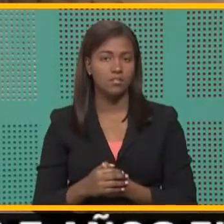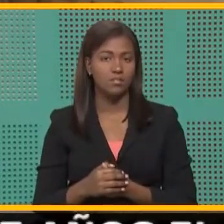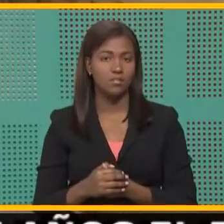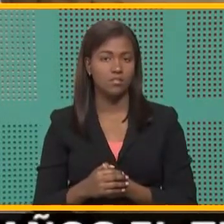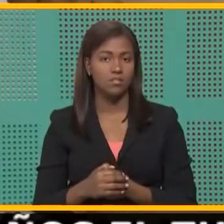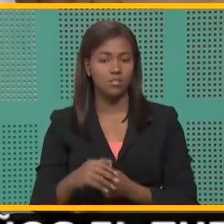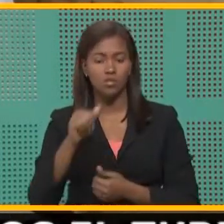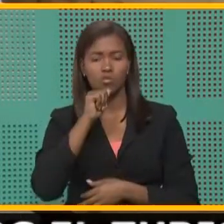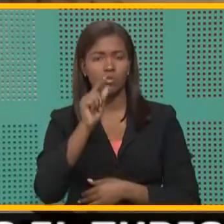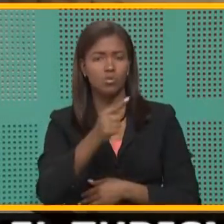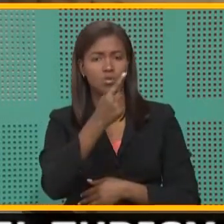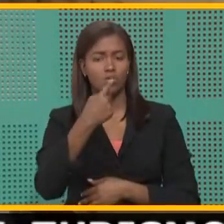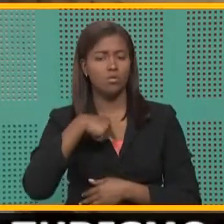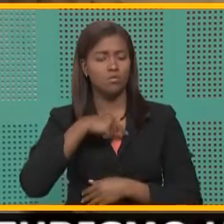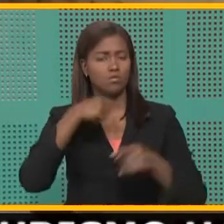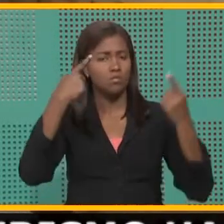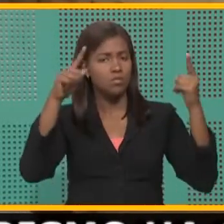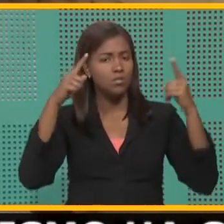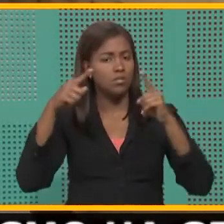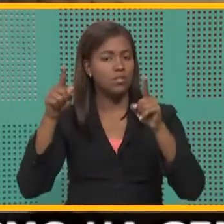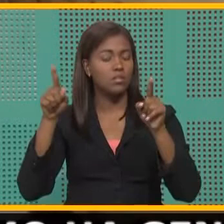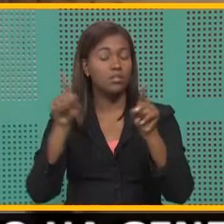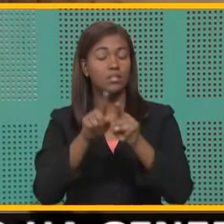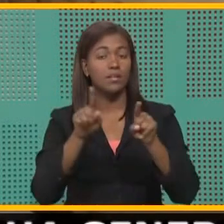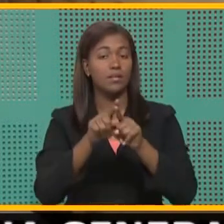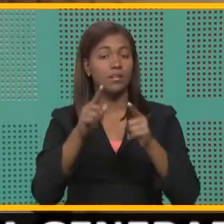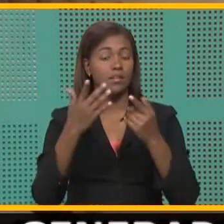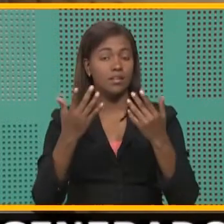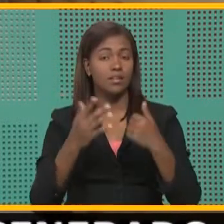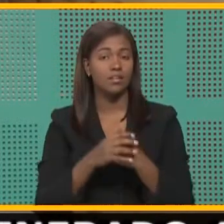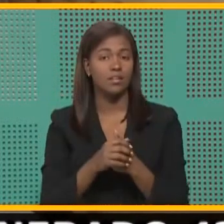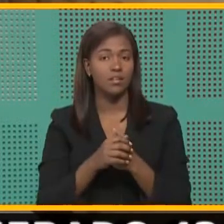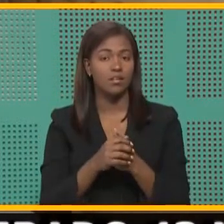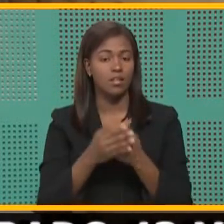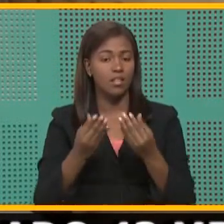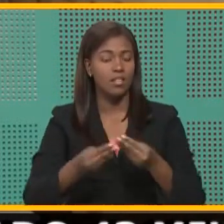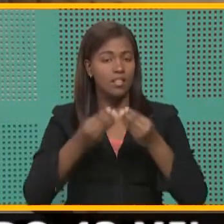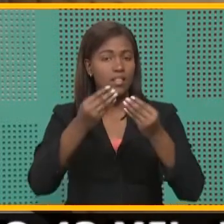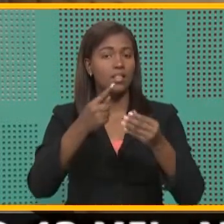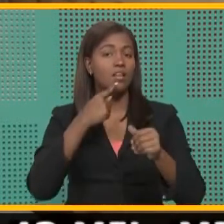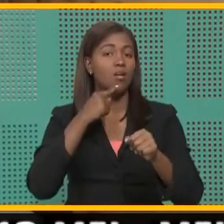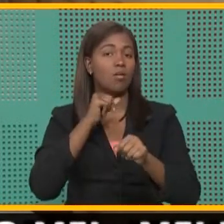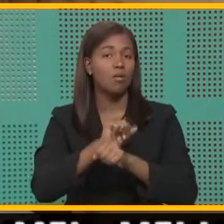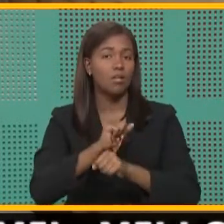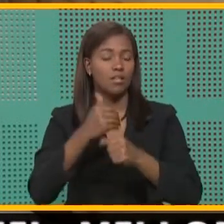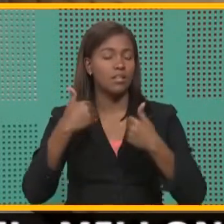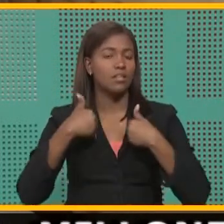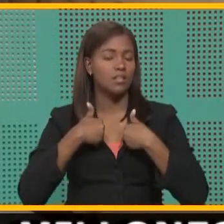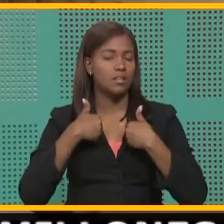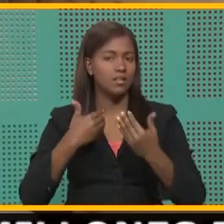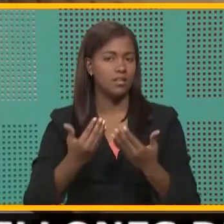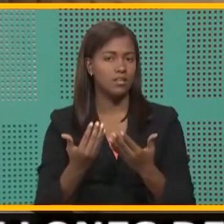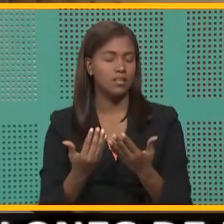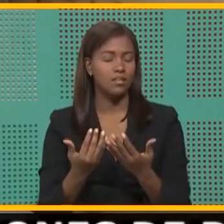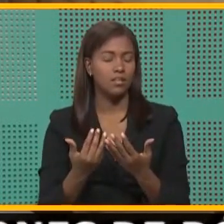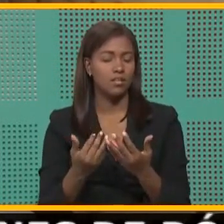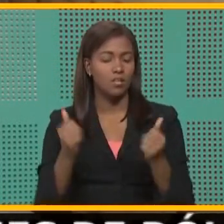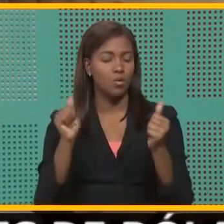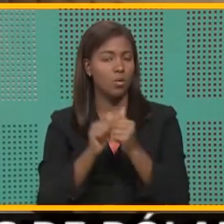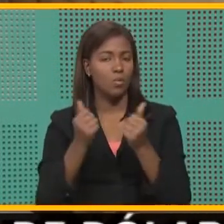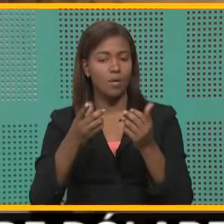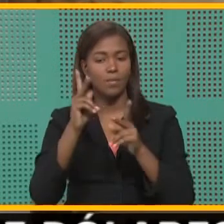no solo lo mejor de los éxitos, sino además transmitirle el compromiso que tienen